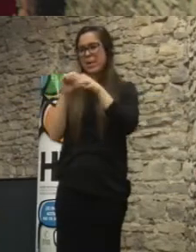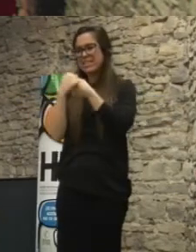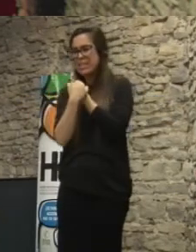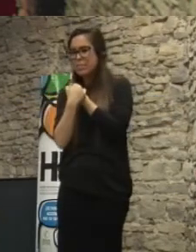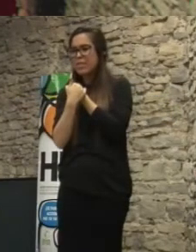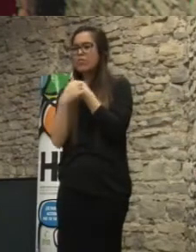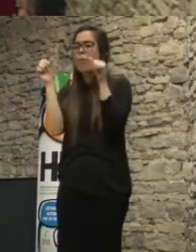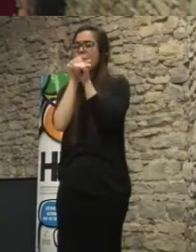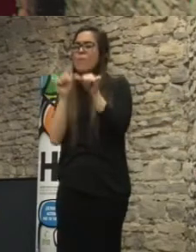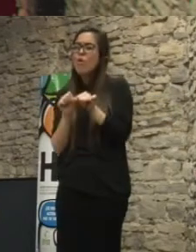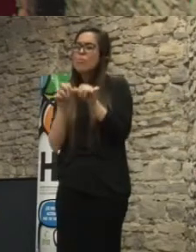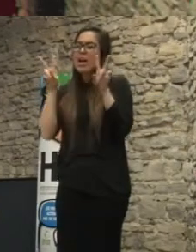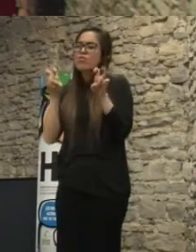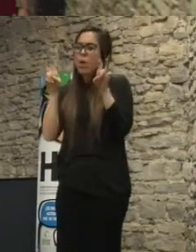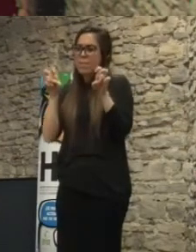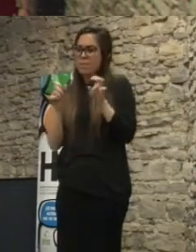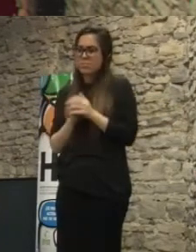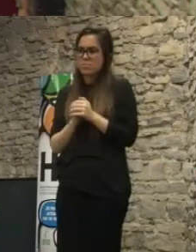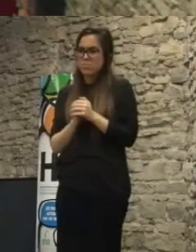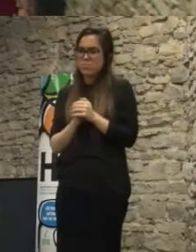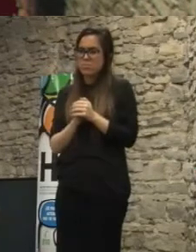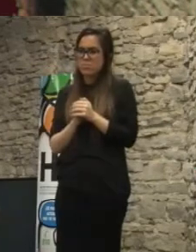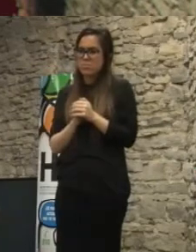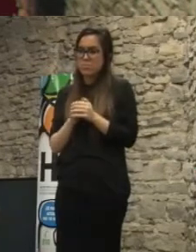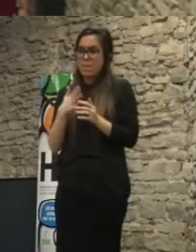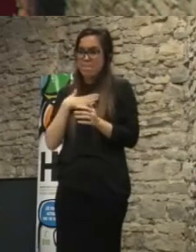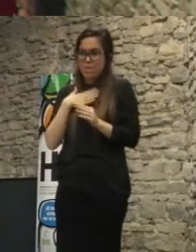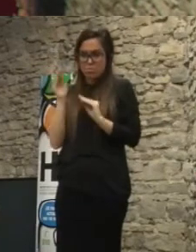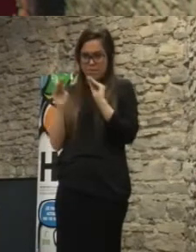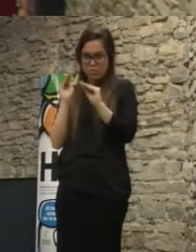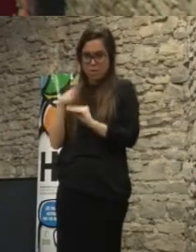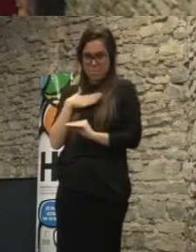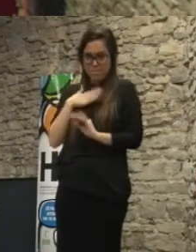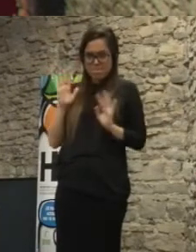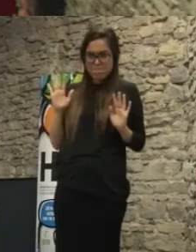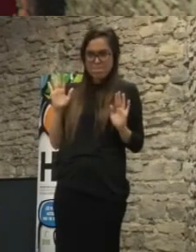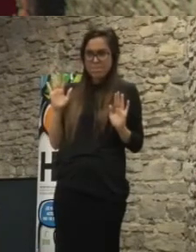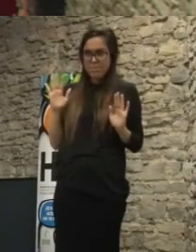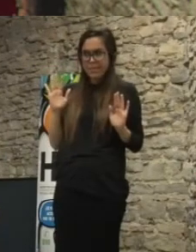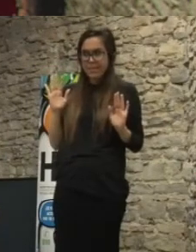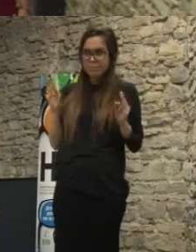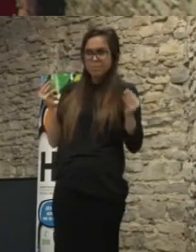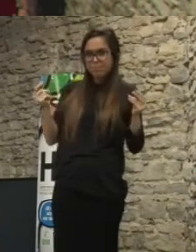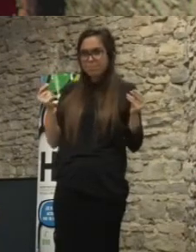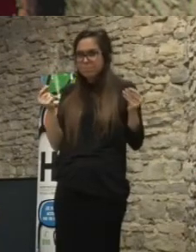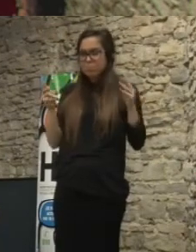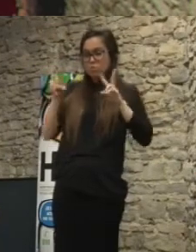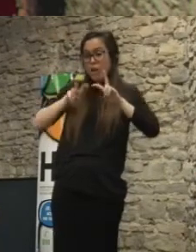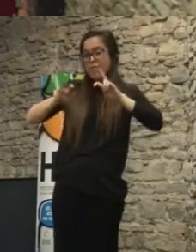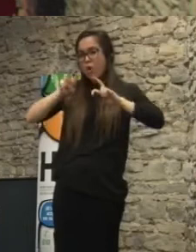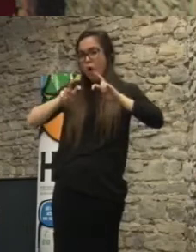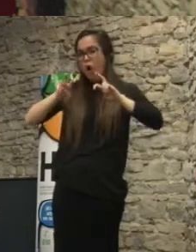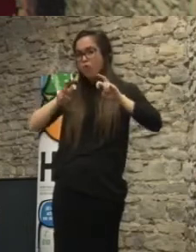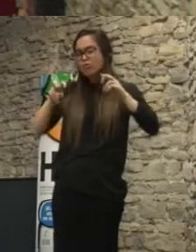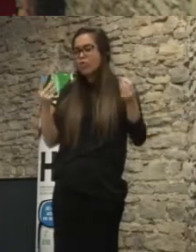y de intervención por parte de los miembros. En ese sentido, mi pregunta, buscando pues eso, el